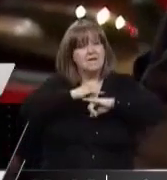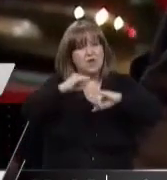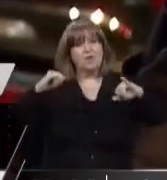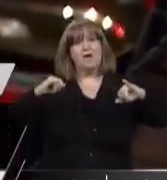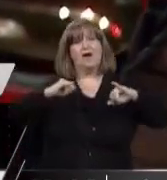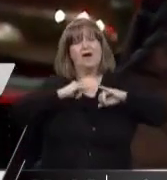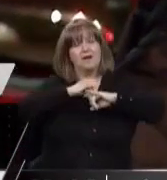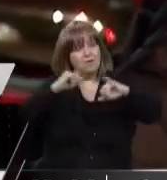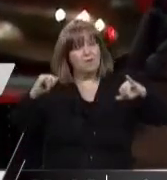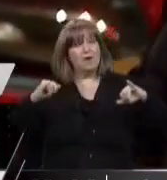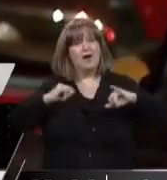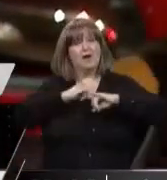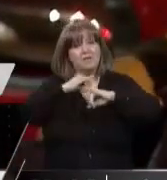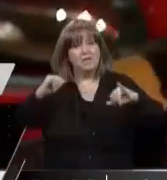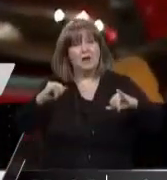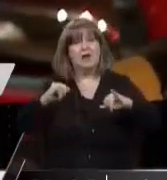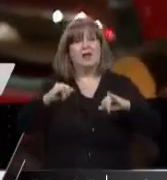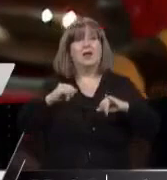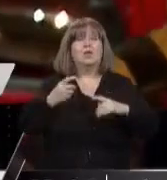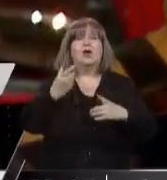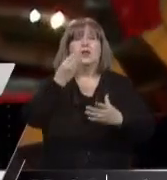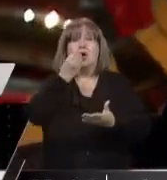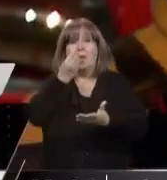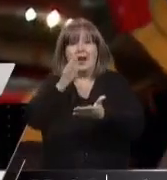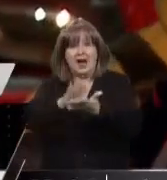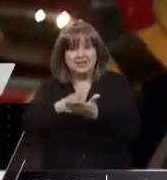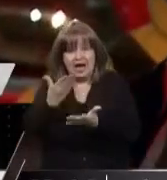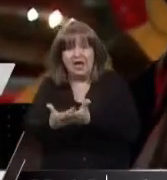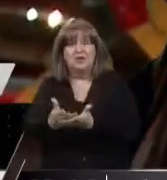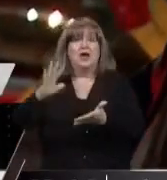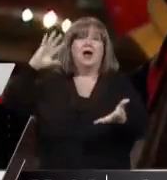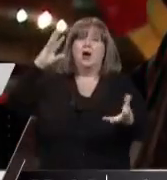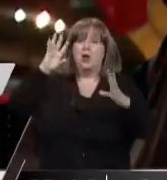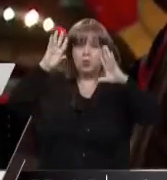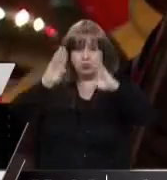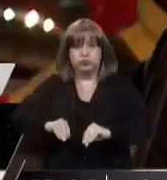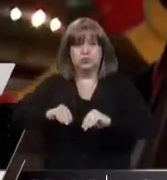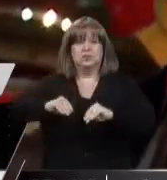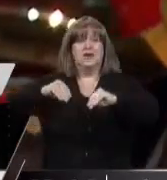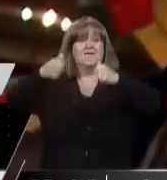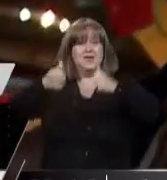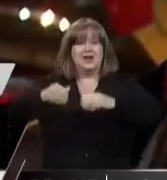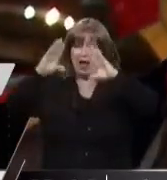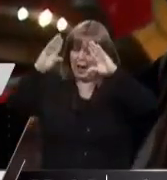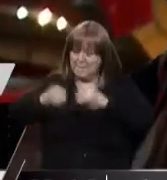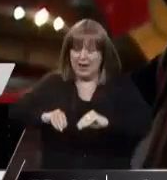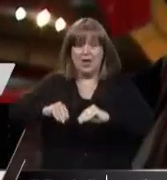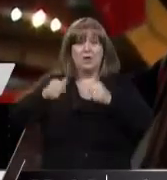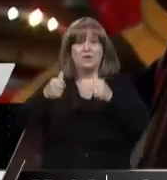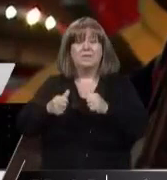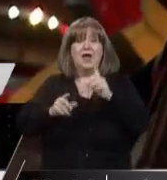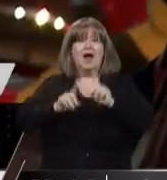transmitirle a la gente que cuando termina un asado, apagar bien esto, porque te comento, la mayoría de los incendios,